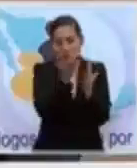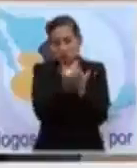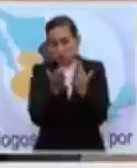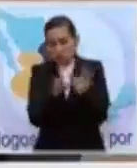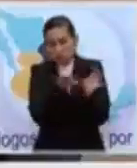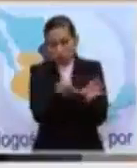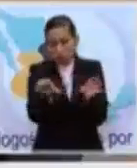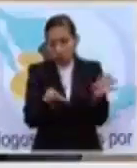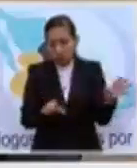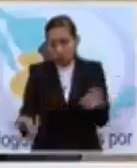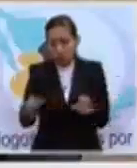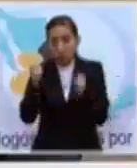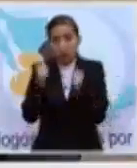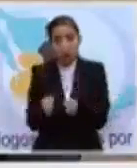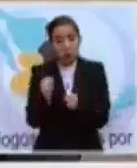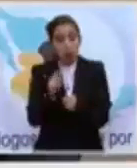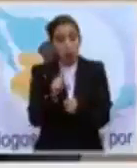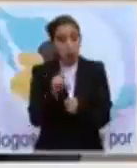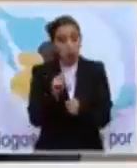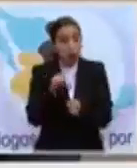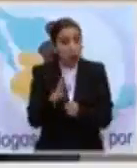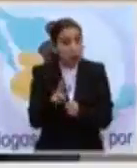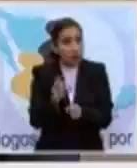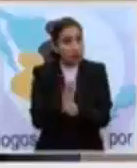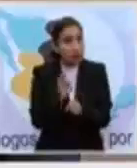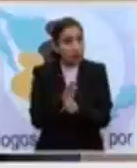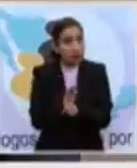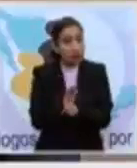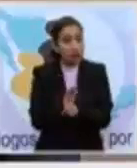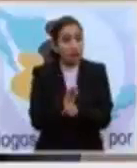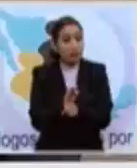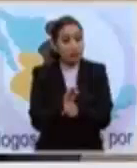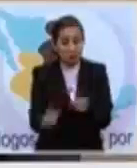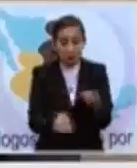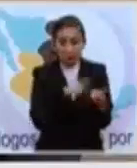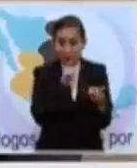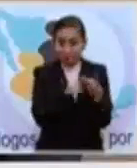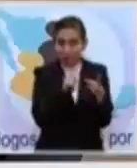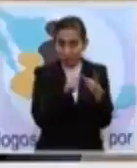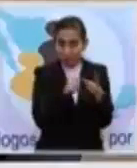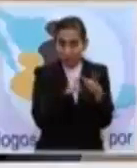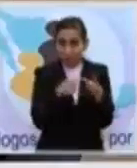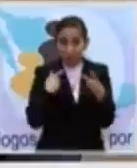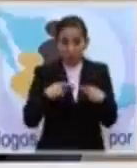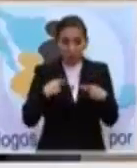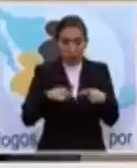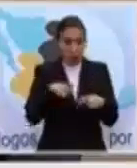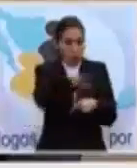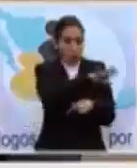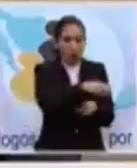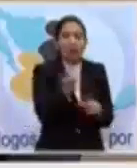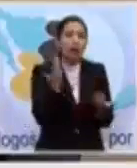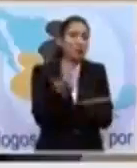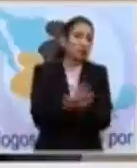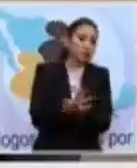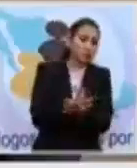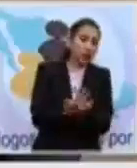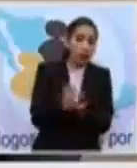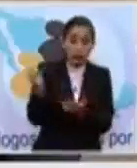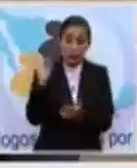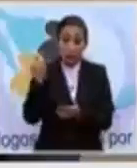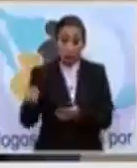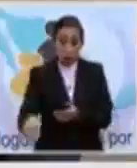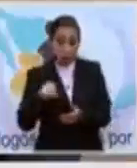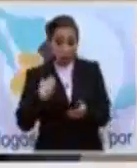Seguro Popular, cauces y fondo de protección. Segunda esperanza de un ciudadano, que ustedes, además